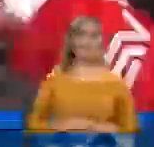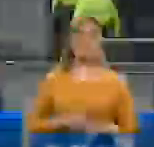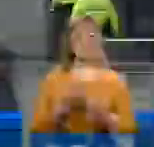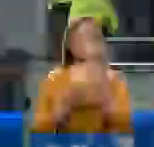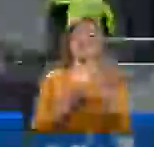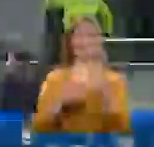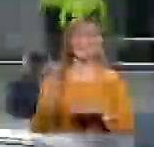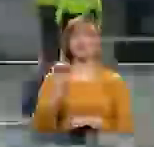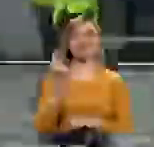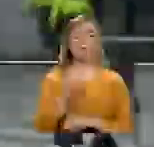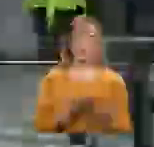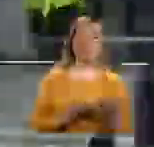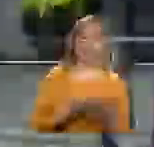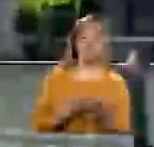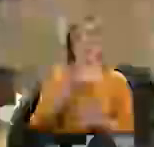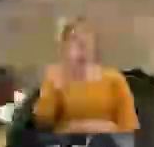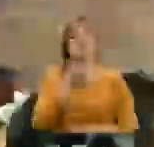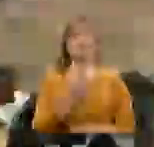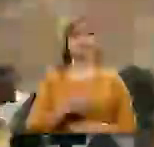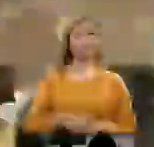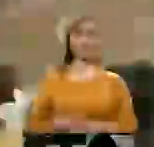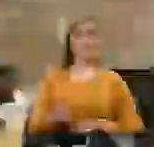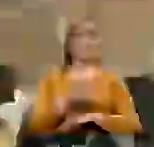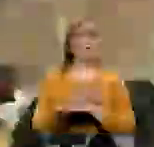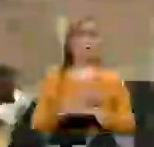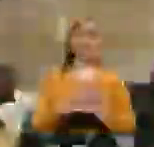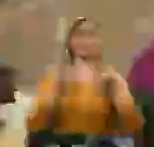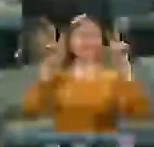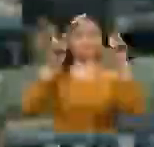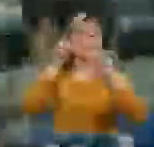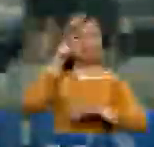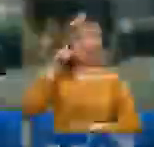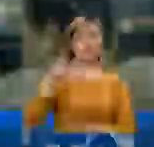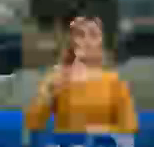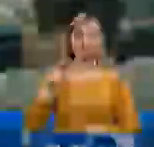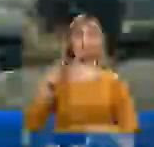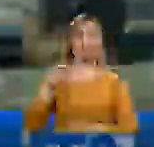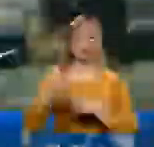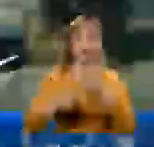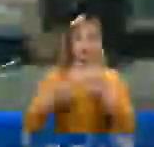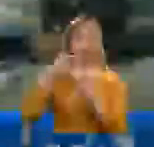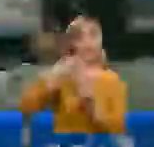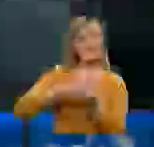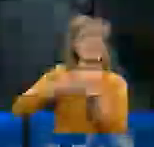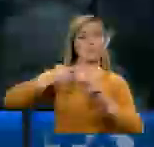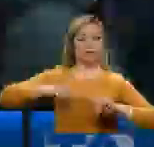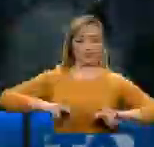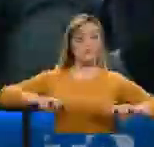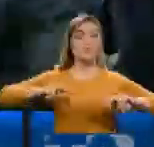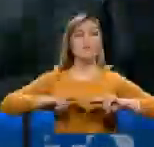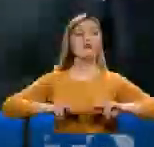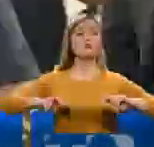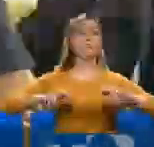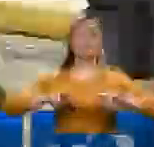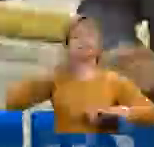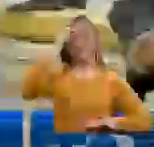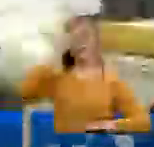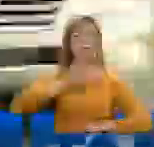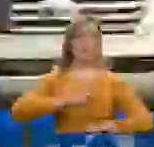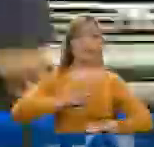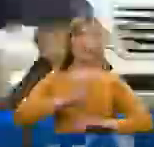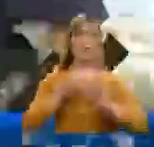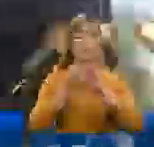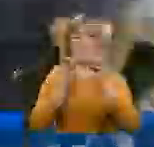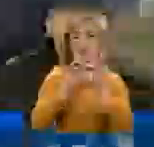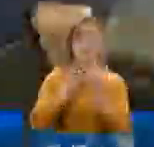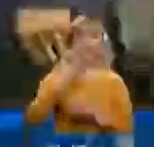La sentencia ha sido confirmada en instancias previas y con ello la teoría de fiscalía, que tras varios meses de investigación, determinó que Alianza